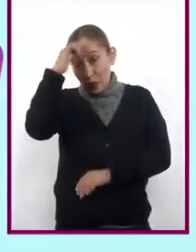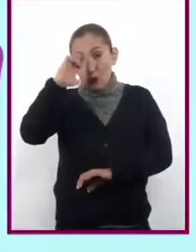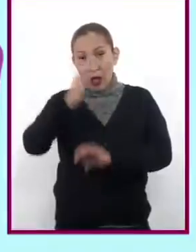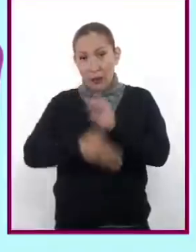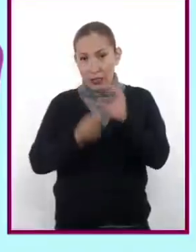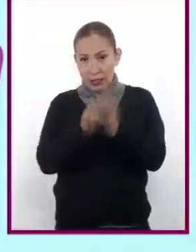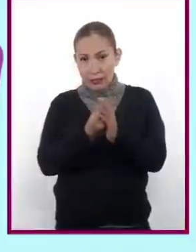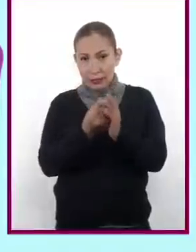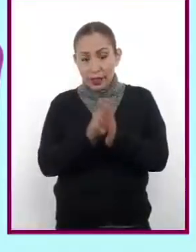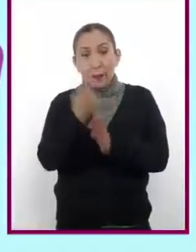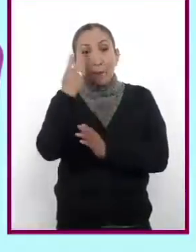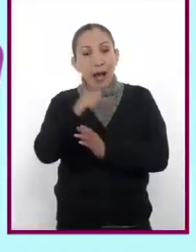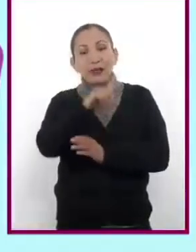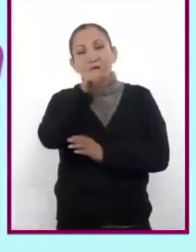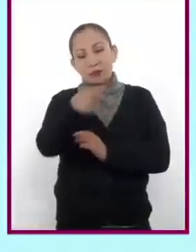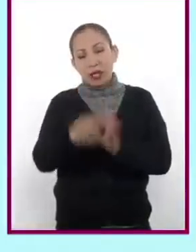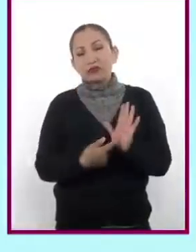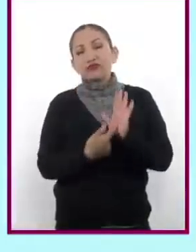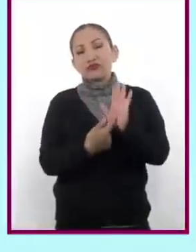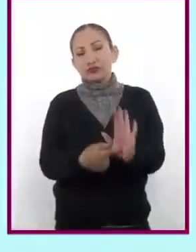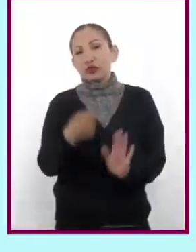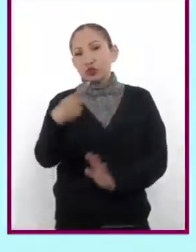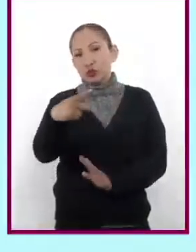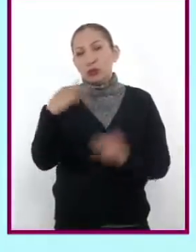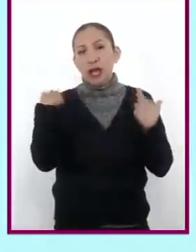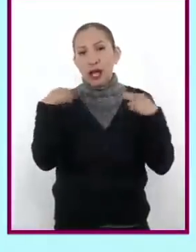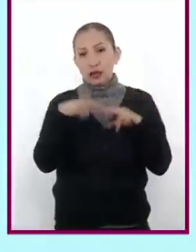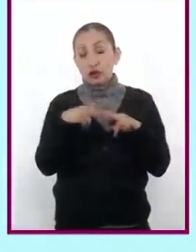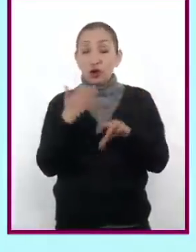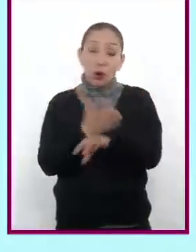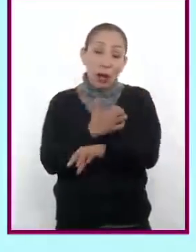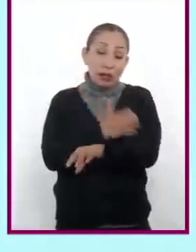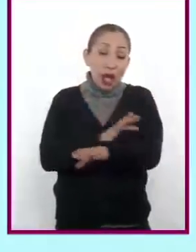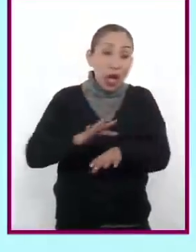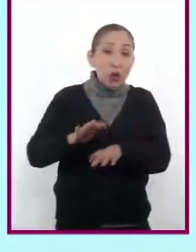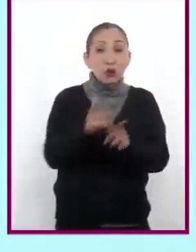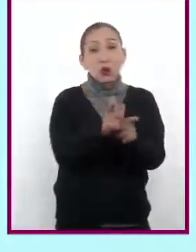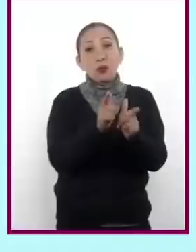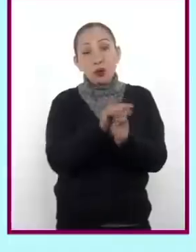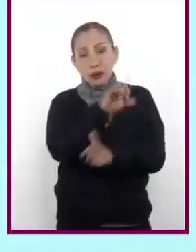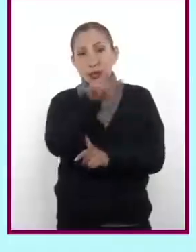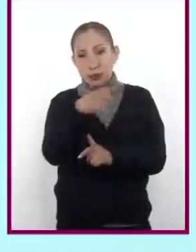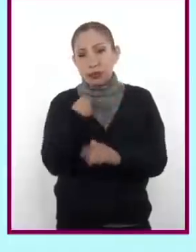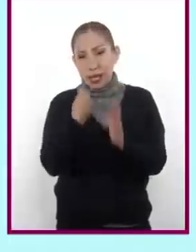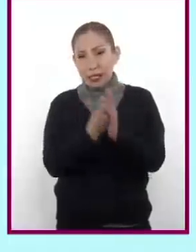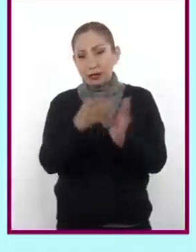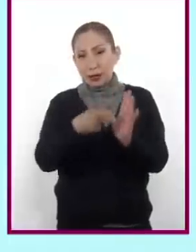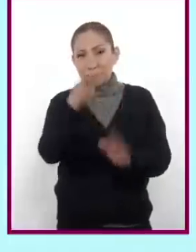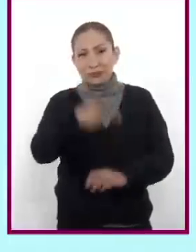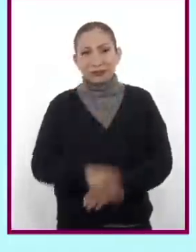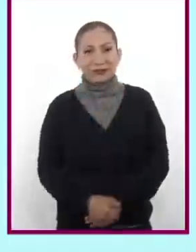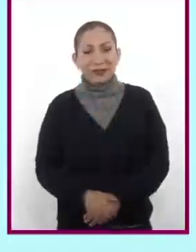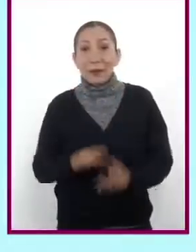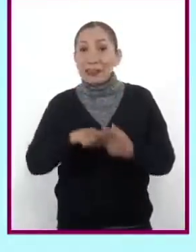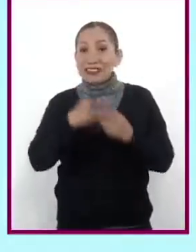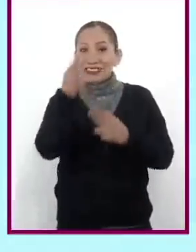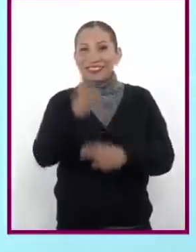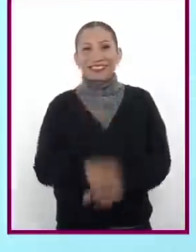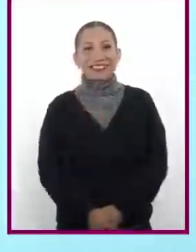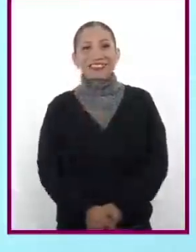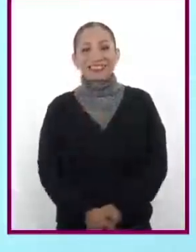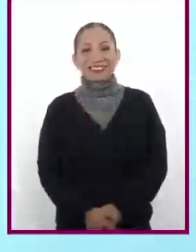la sesión, para que las presenten a sus docentes, compañeras y compañeros cuando regresen a las escuelas.